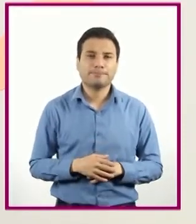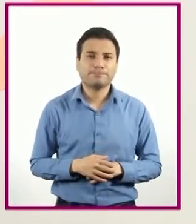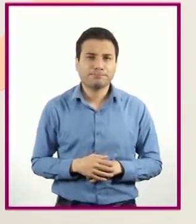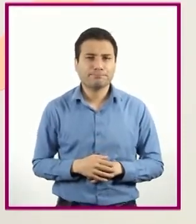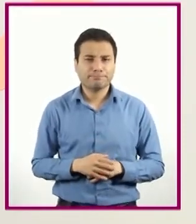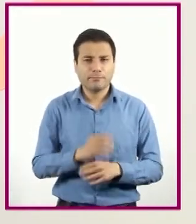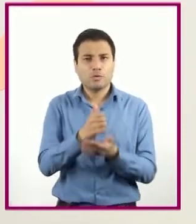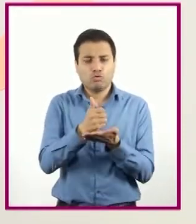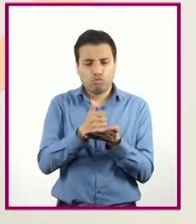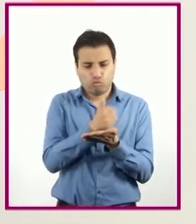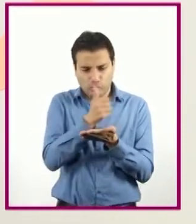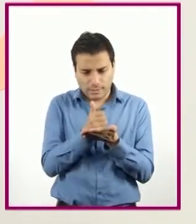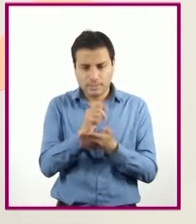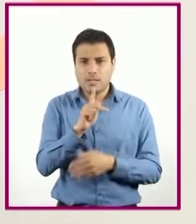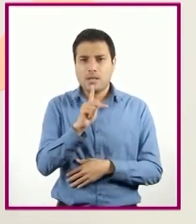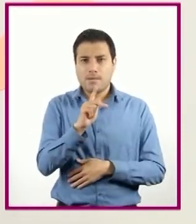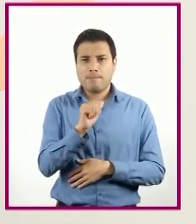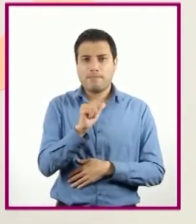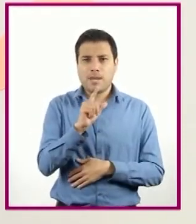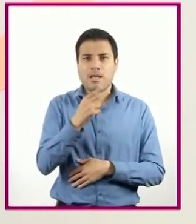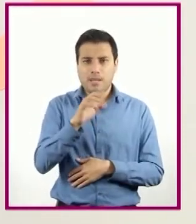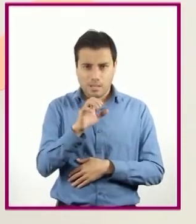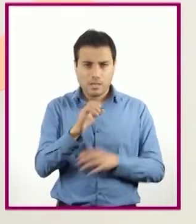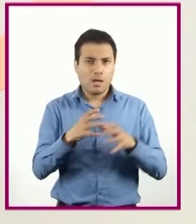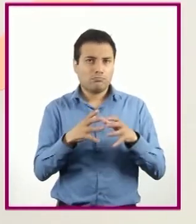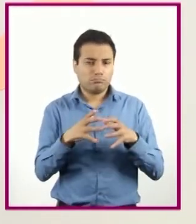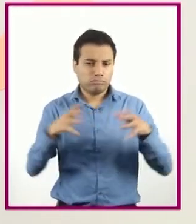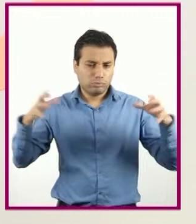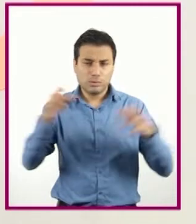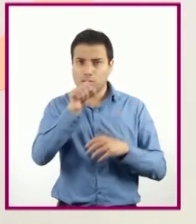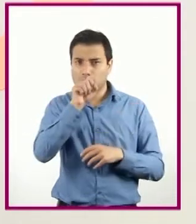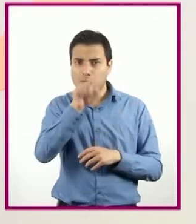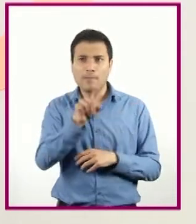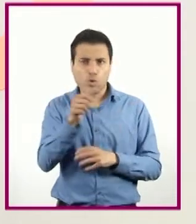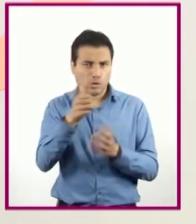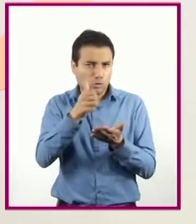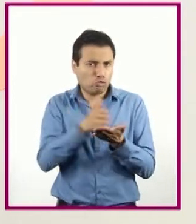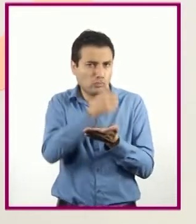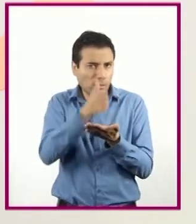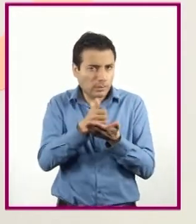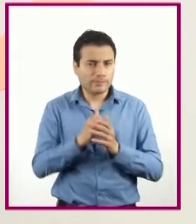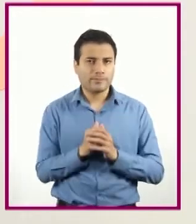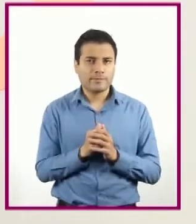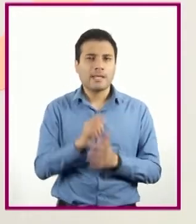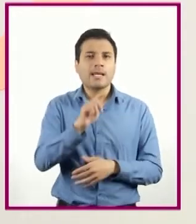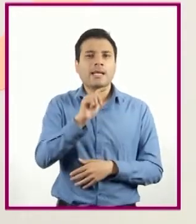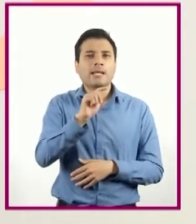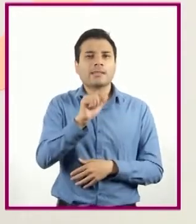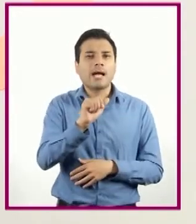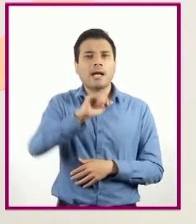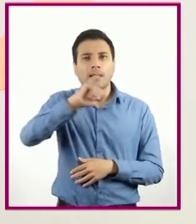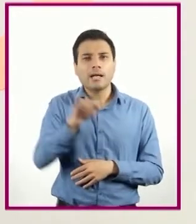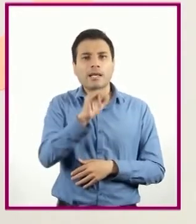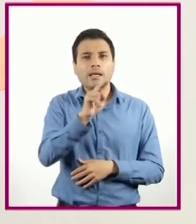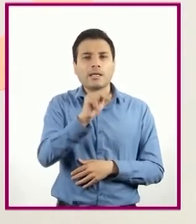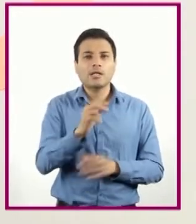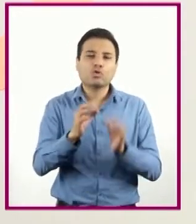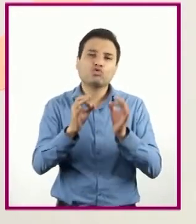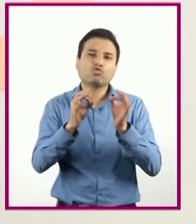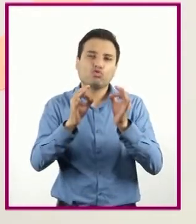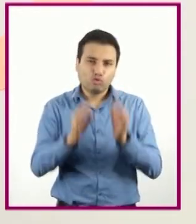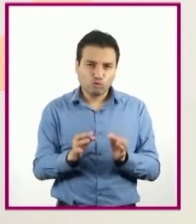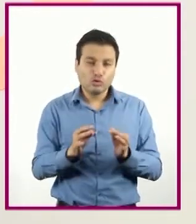como Palenque, otras ciudades importantes se desarrollaban en el resto de Mesoamérica. El Tajín, capital de los